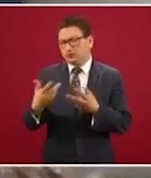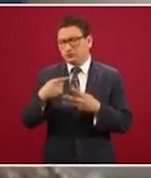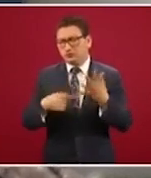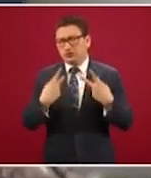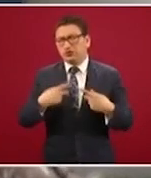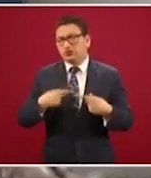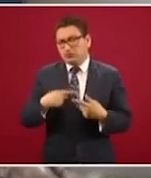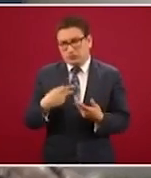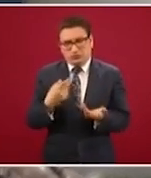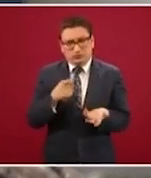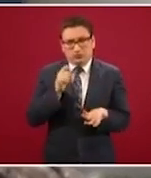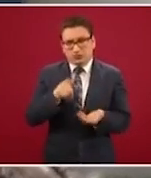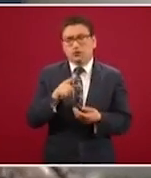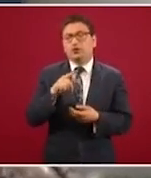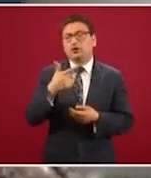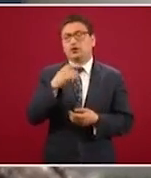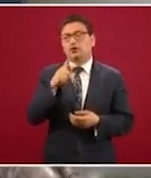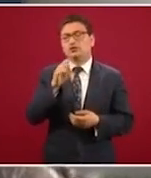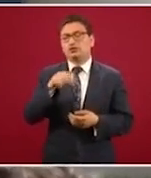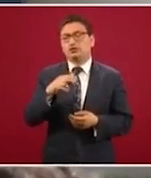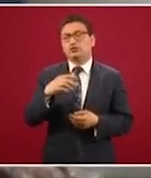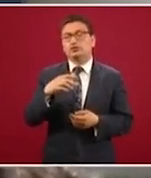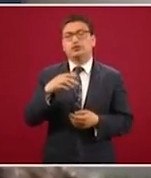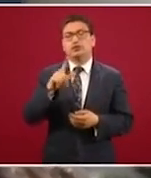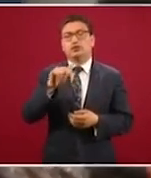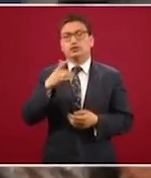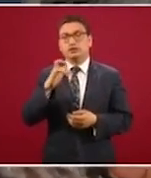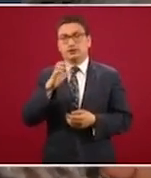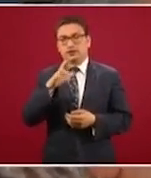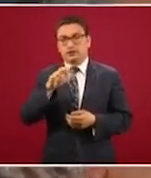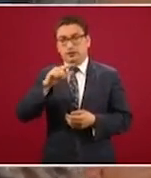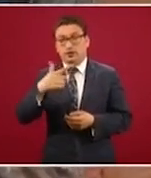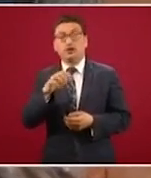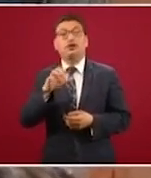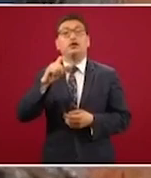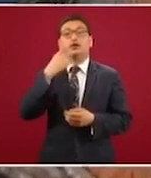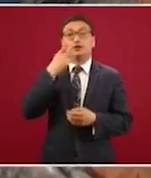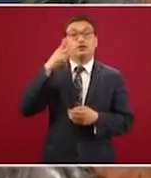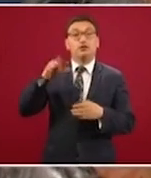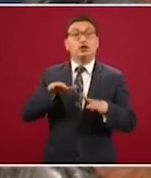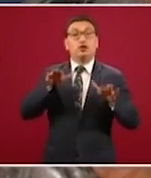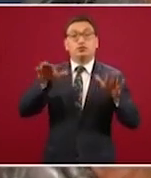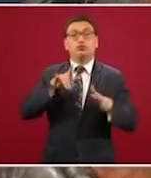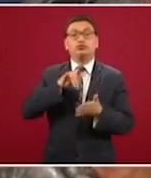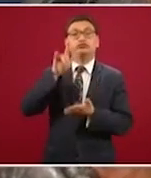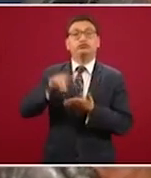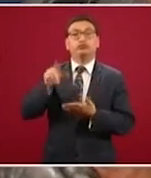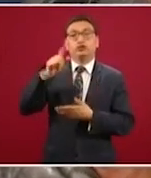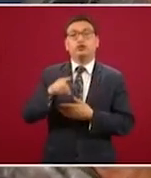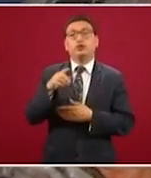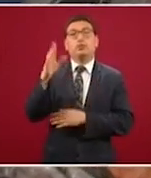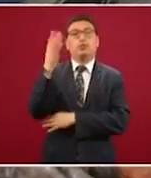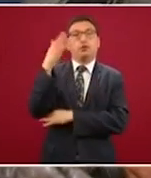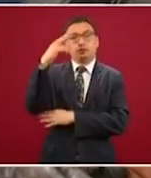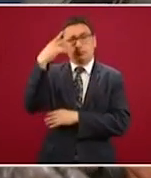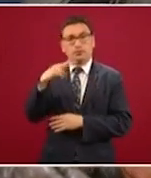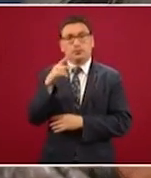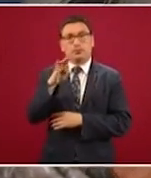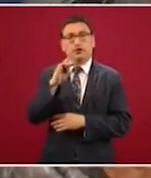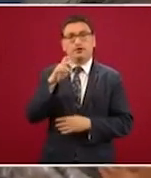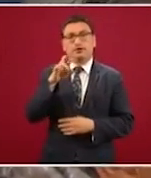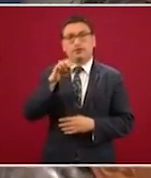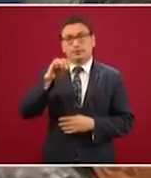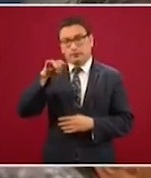fue también el de Gastón Azcárraga, pues atentó contra la línea aérea Bandera de México, una línea que